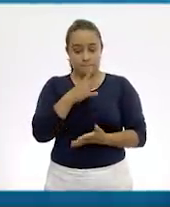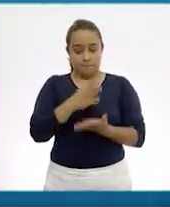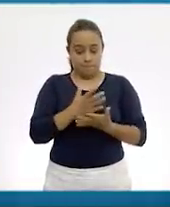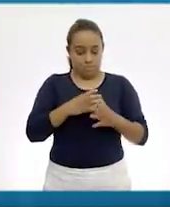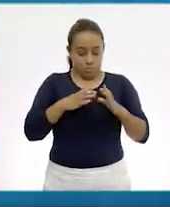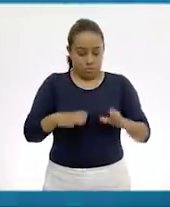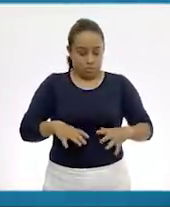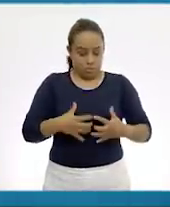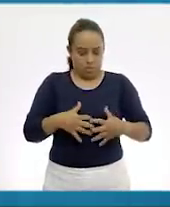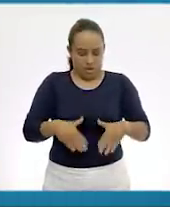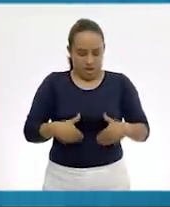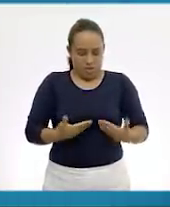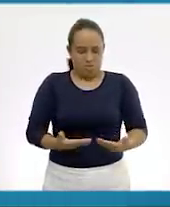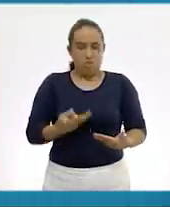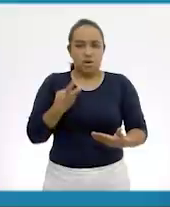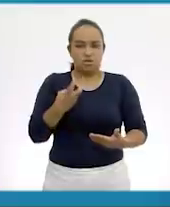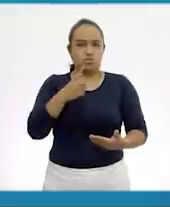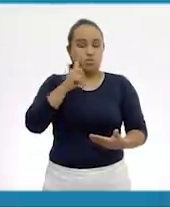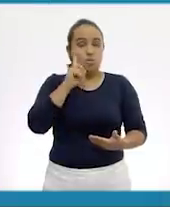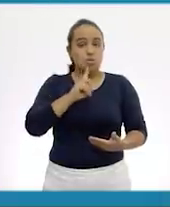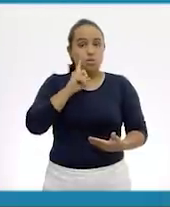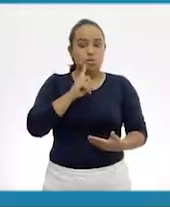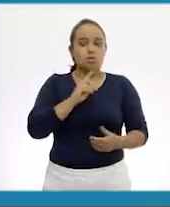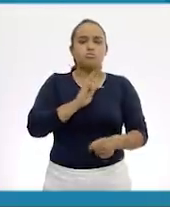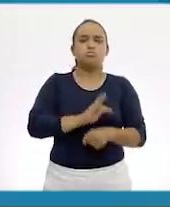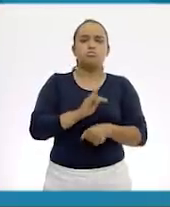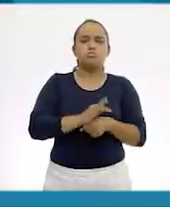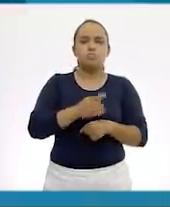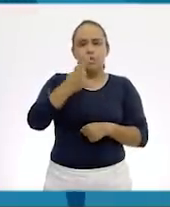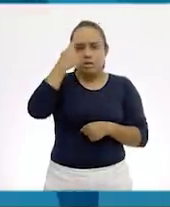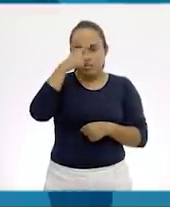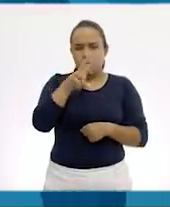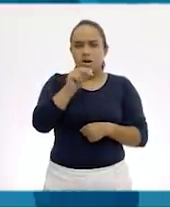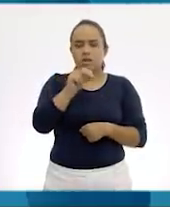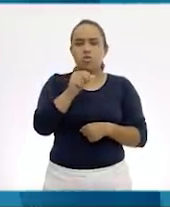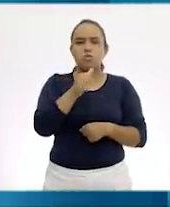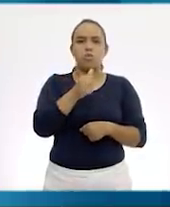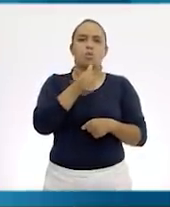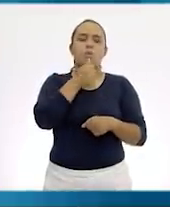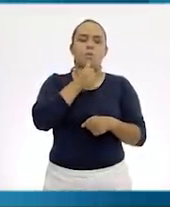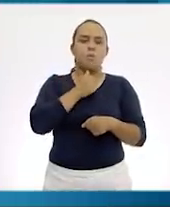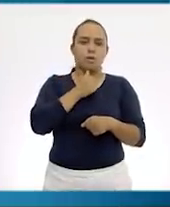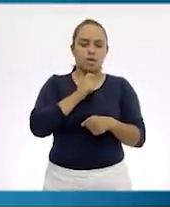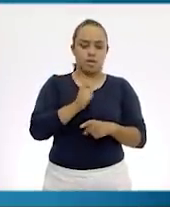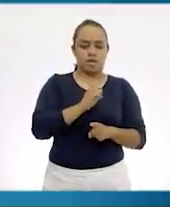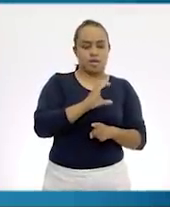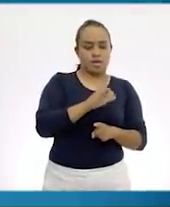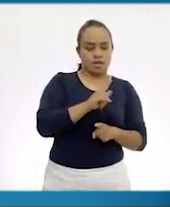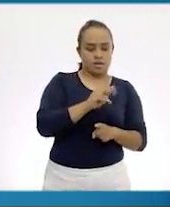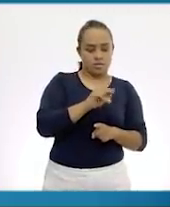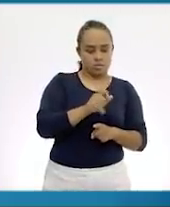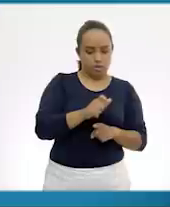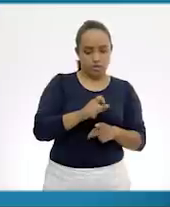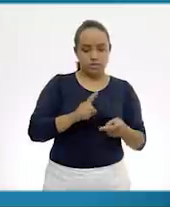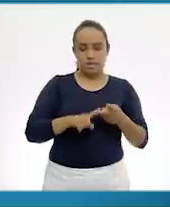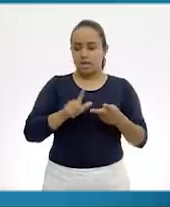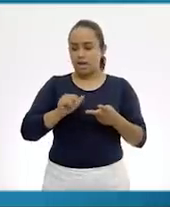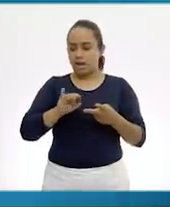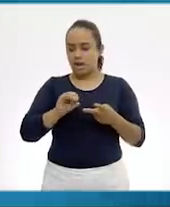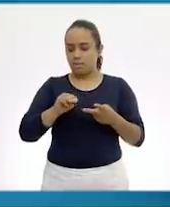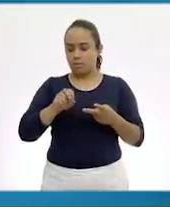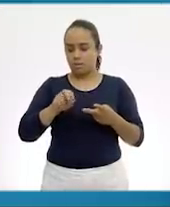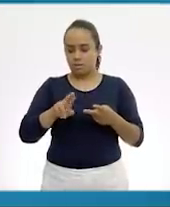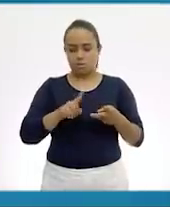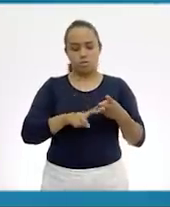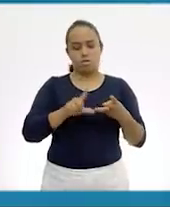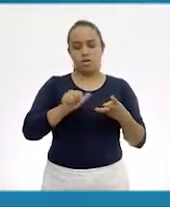órgano externo del aparato reproductor femenino y protege la entrada de la vagina, integrada por el clítoris, los labios menores y los